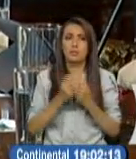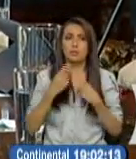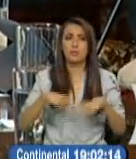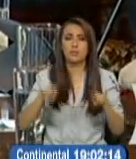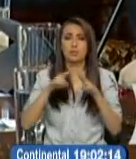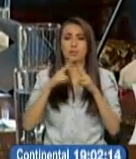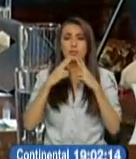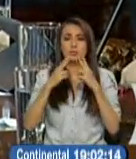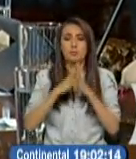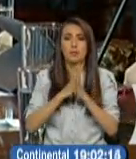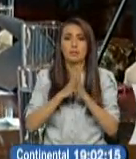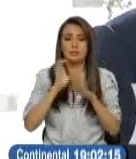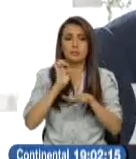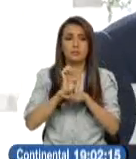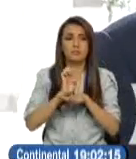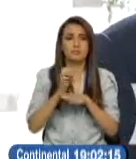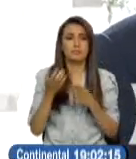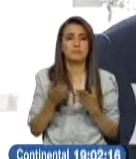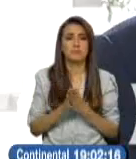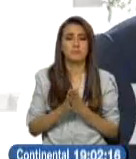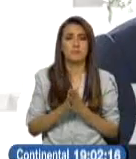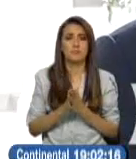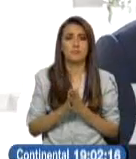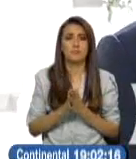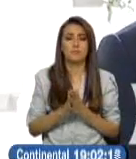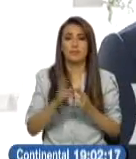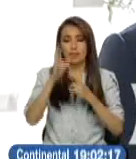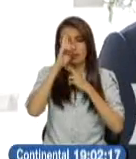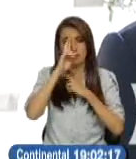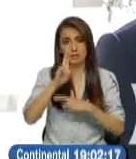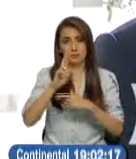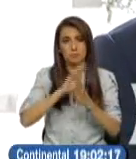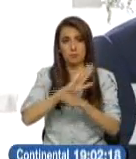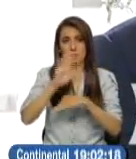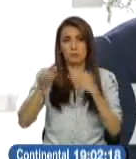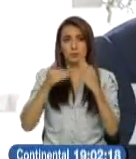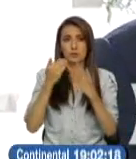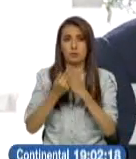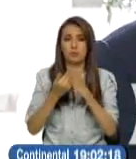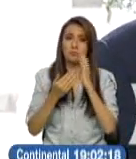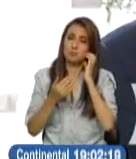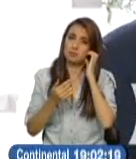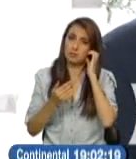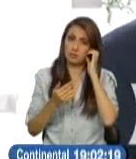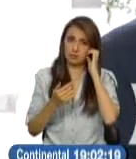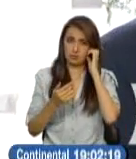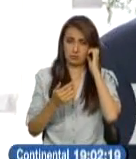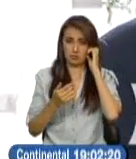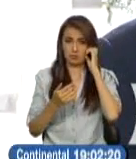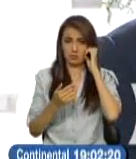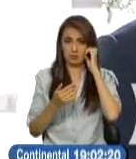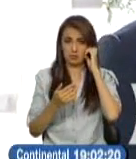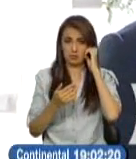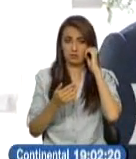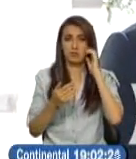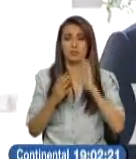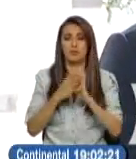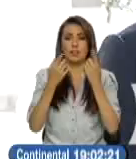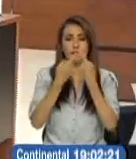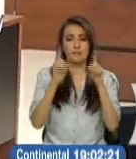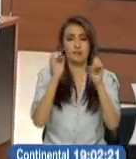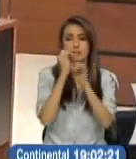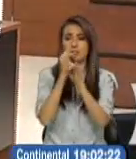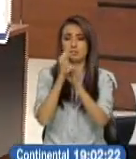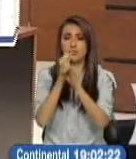de las entidades de control formales. Respeta absolutamente la independencia de funciones, pero busca coadyuvar al trabajo de las diferentes